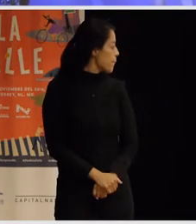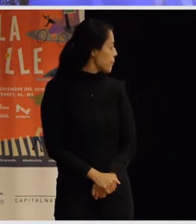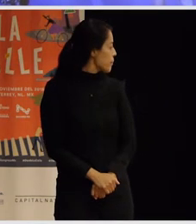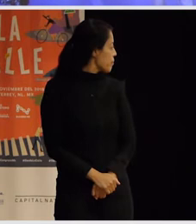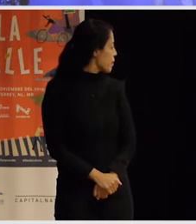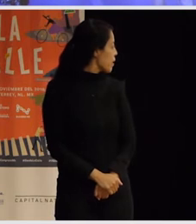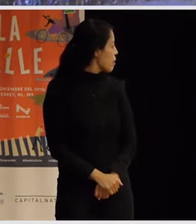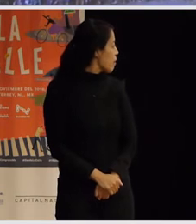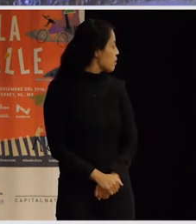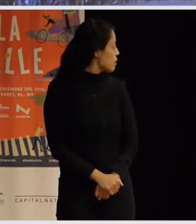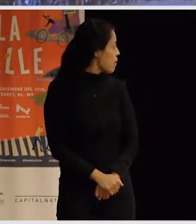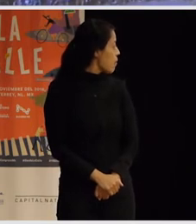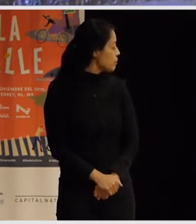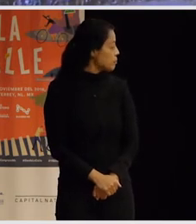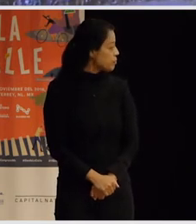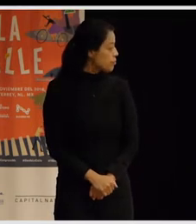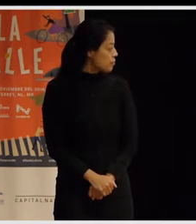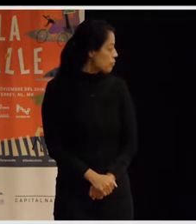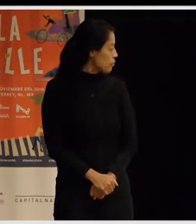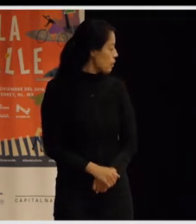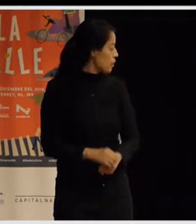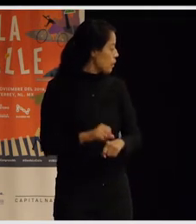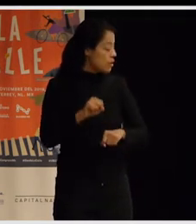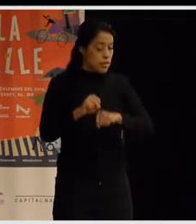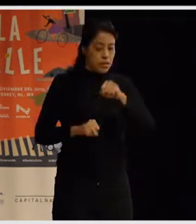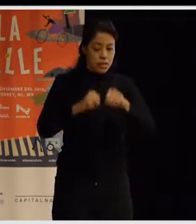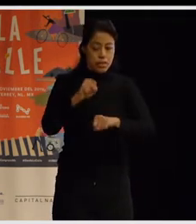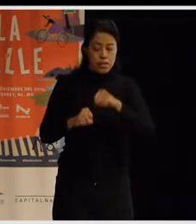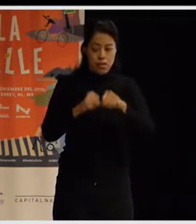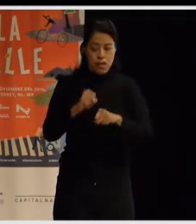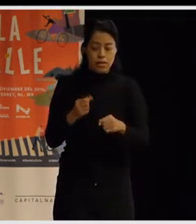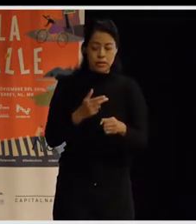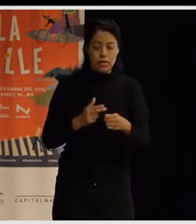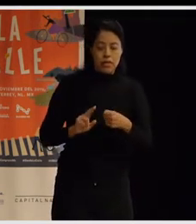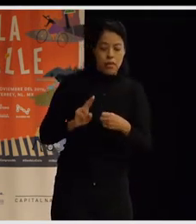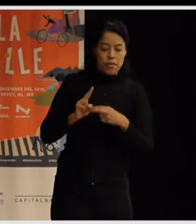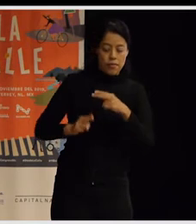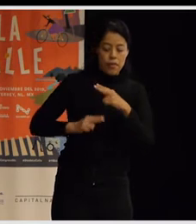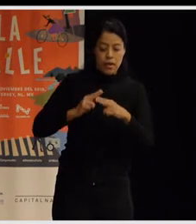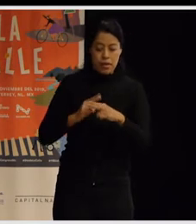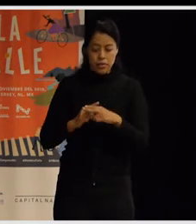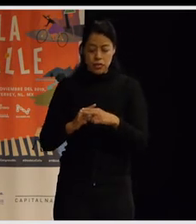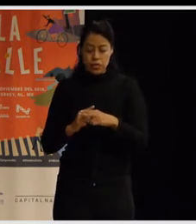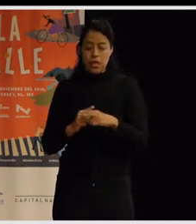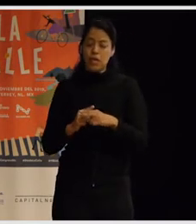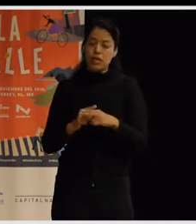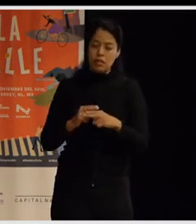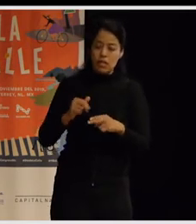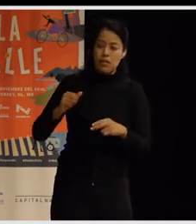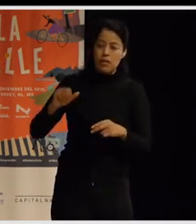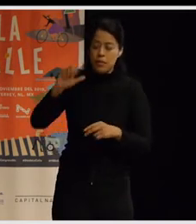mediante la siguiente por favor esas son las ruedas y nacionales de la gente que cruza de el paso a juárez a